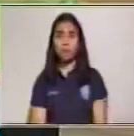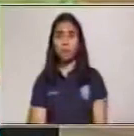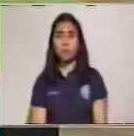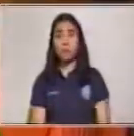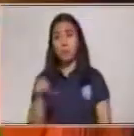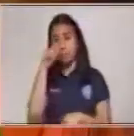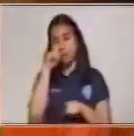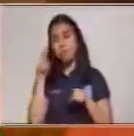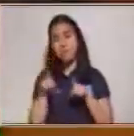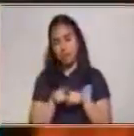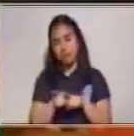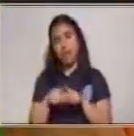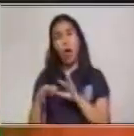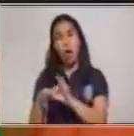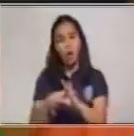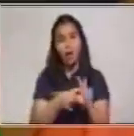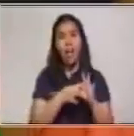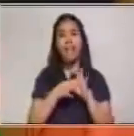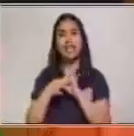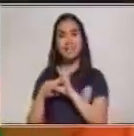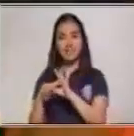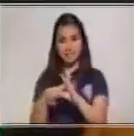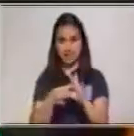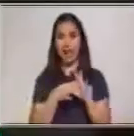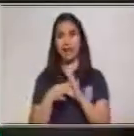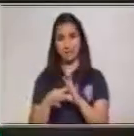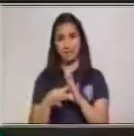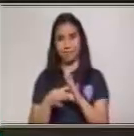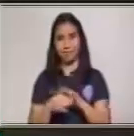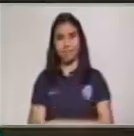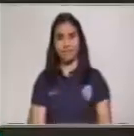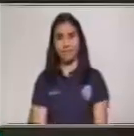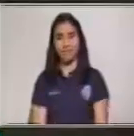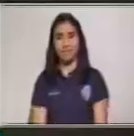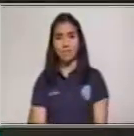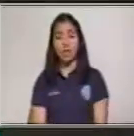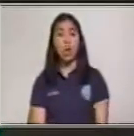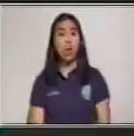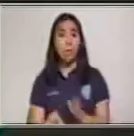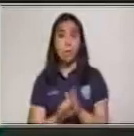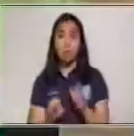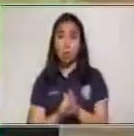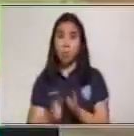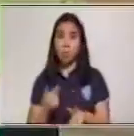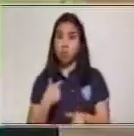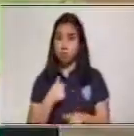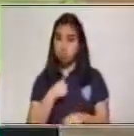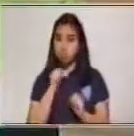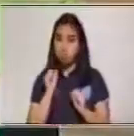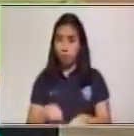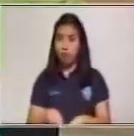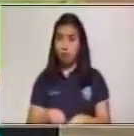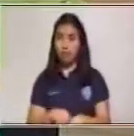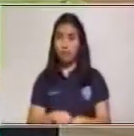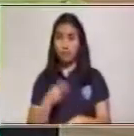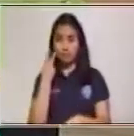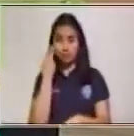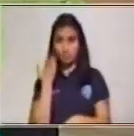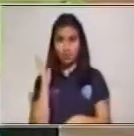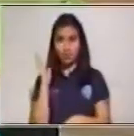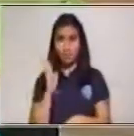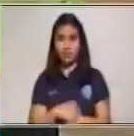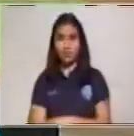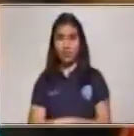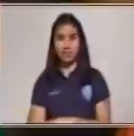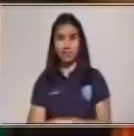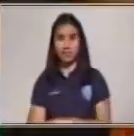parte de su nombre, organizar, ¿sí? Y podemos colocar que como parte